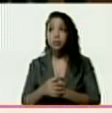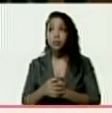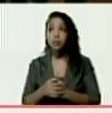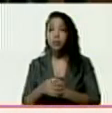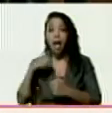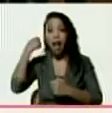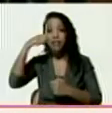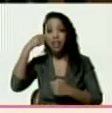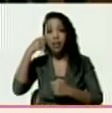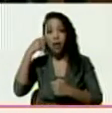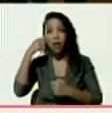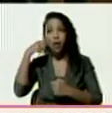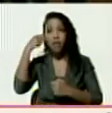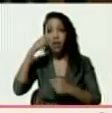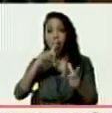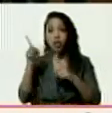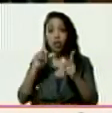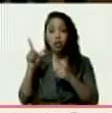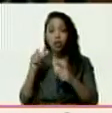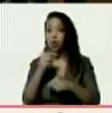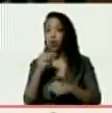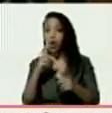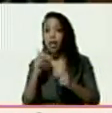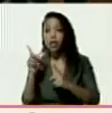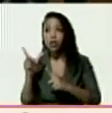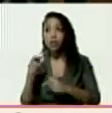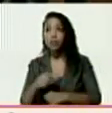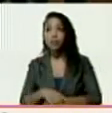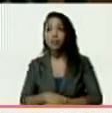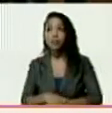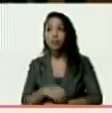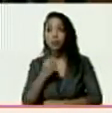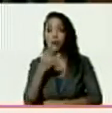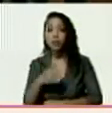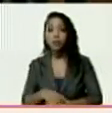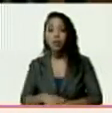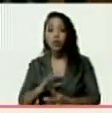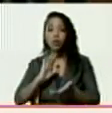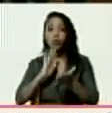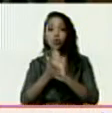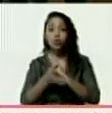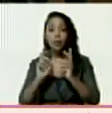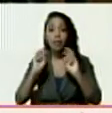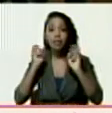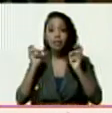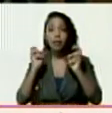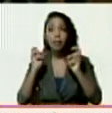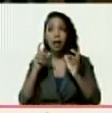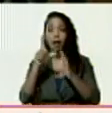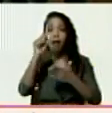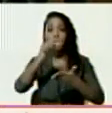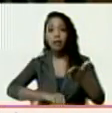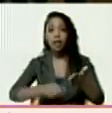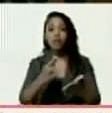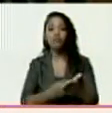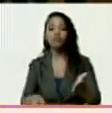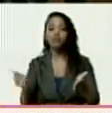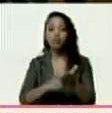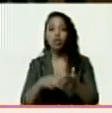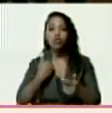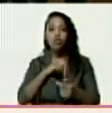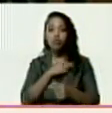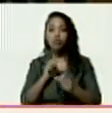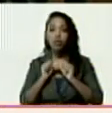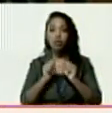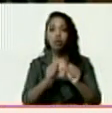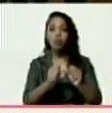video? ¿Todavía no está listo? Bueno, sobre el tema de la lista lo reiteré. Nosotros seguimos, porque recuerden